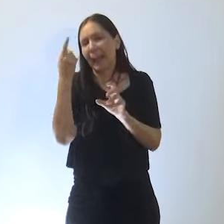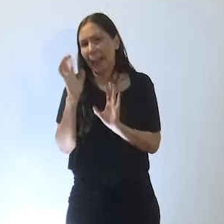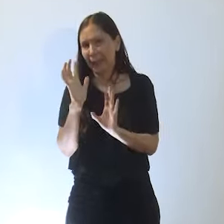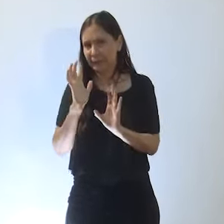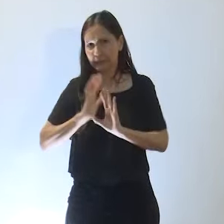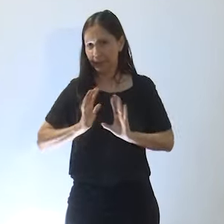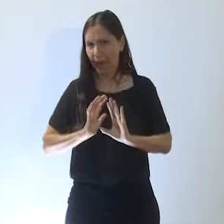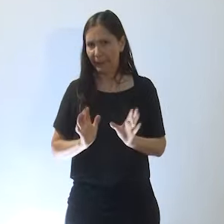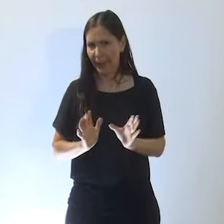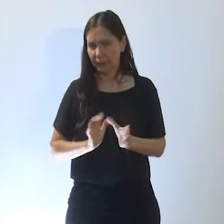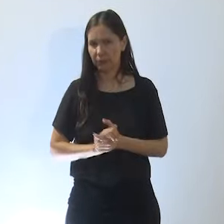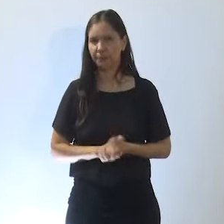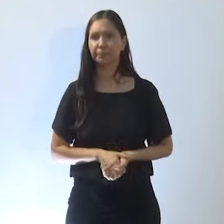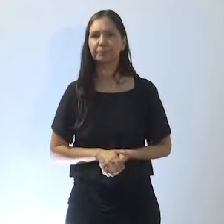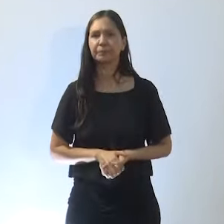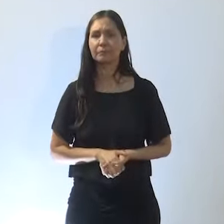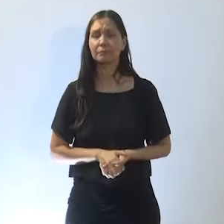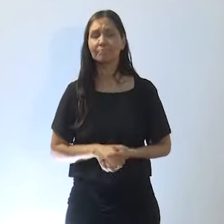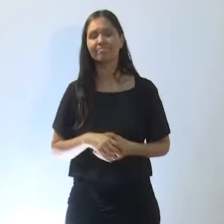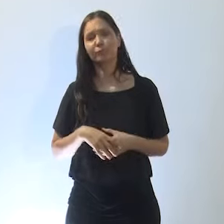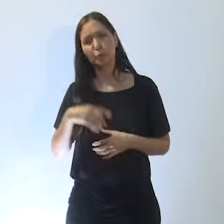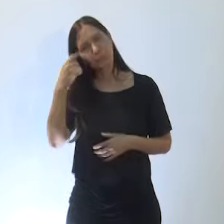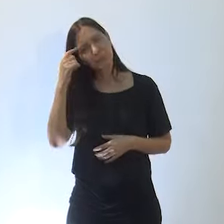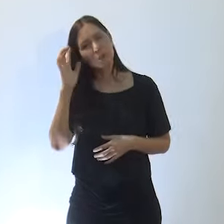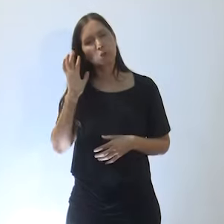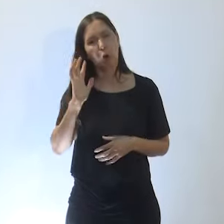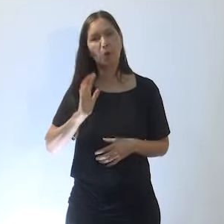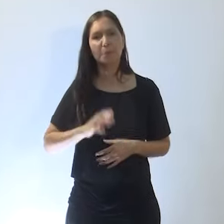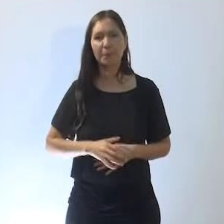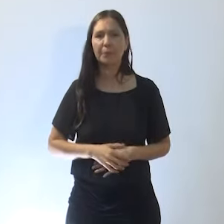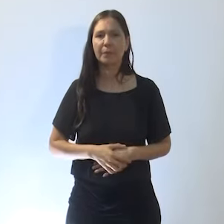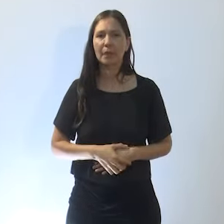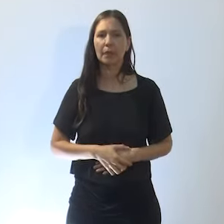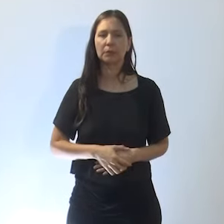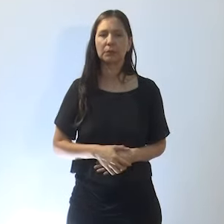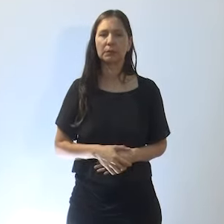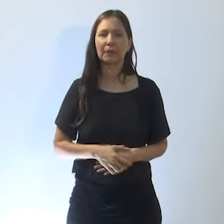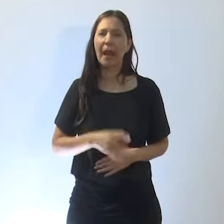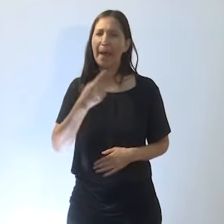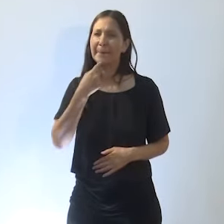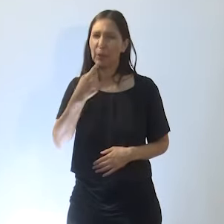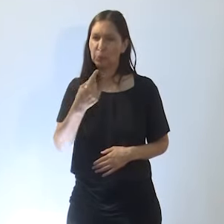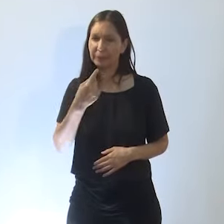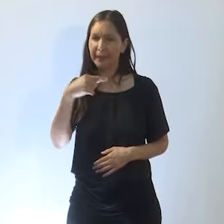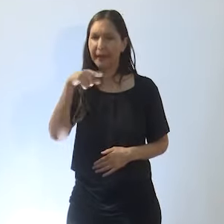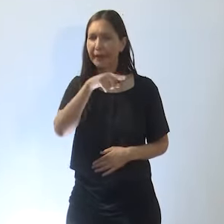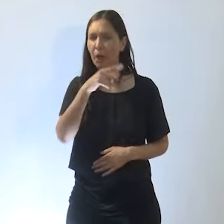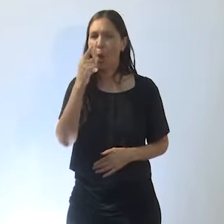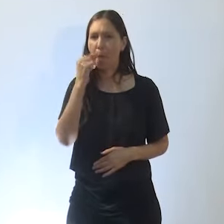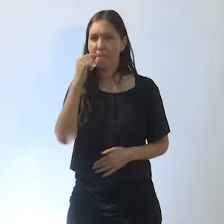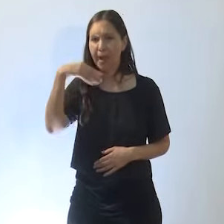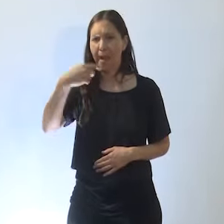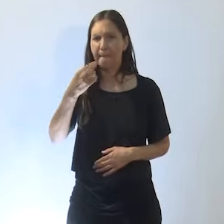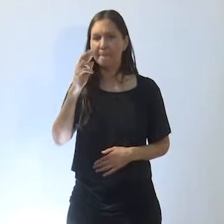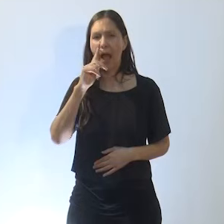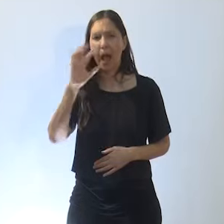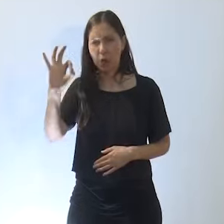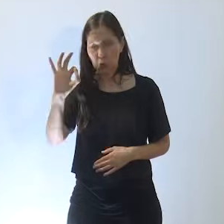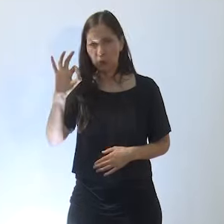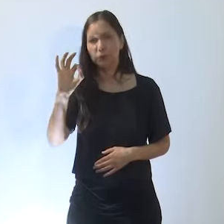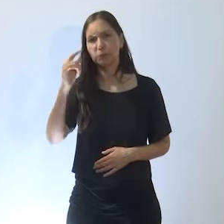Entonces yo creo que la clave entonces para donde iba la pregunta de Mario es en construir lo colectivo o